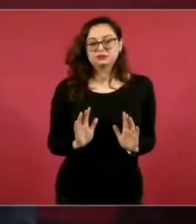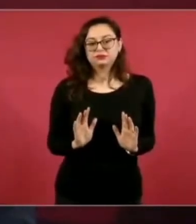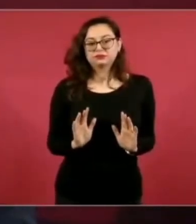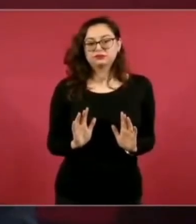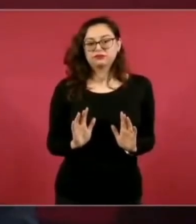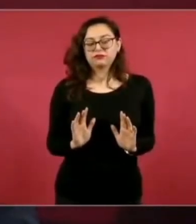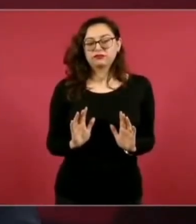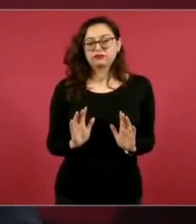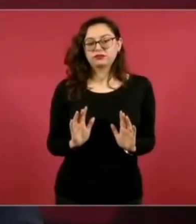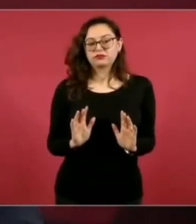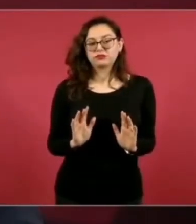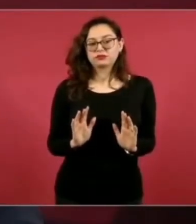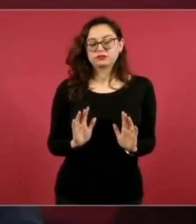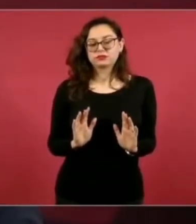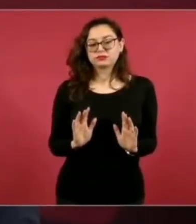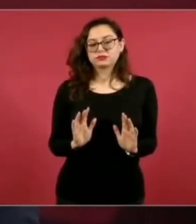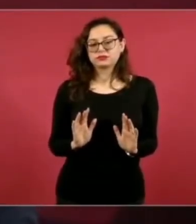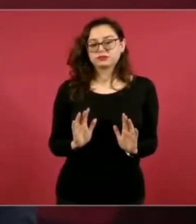son